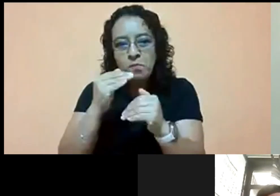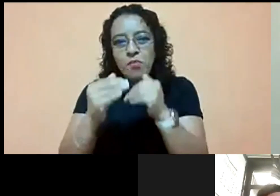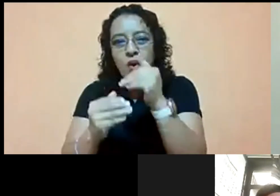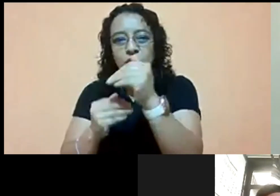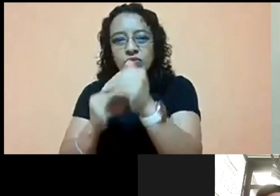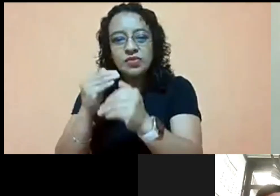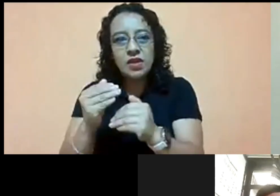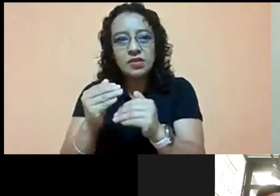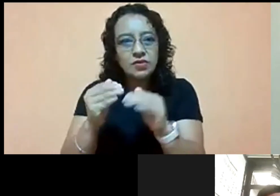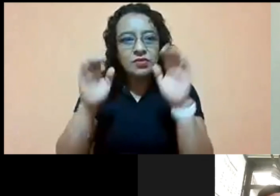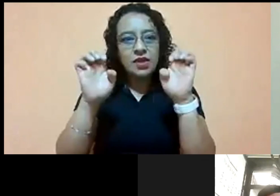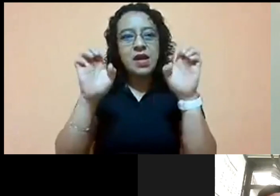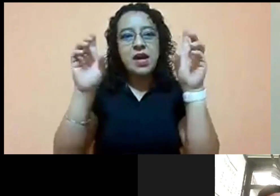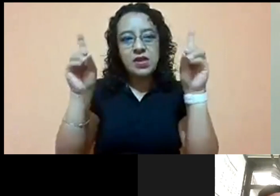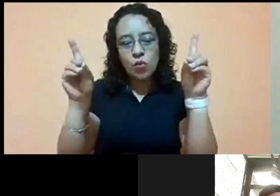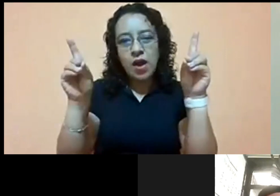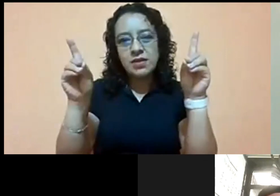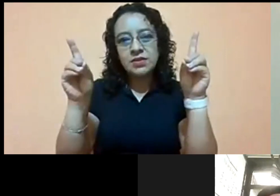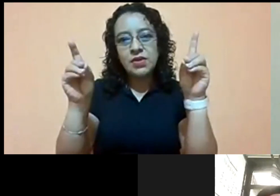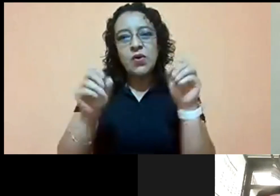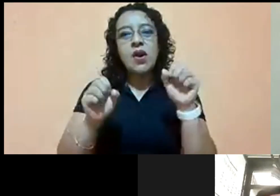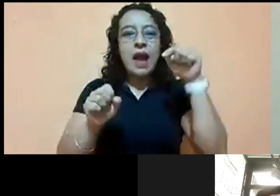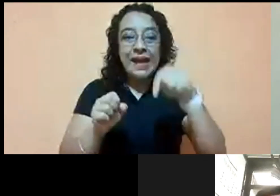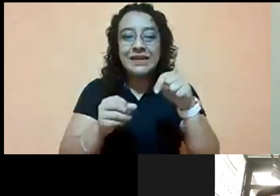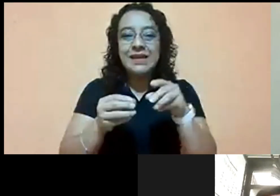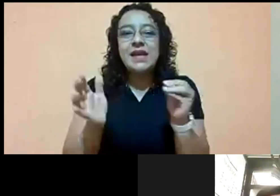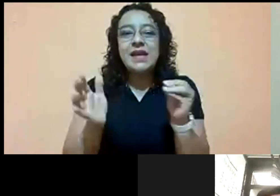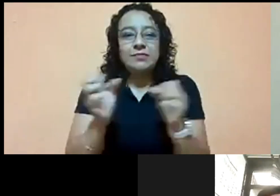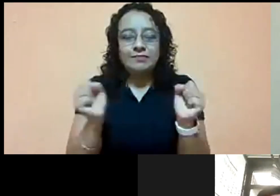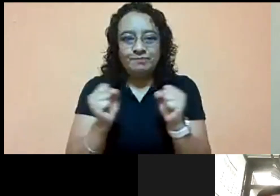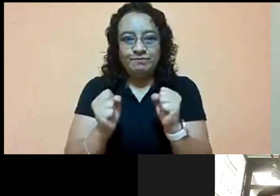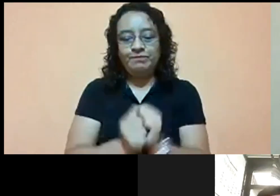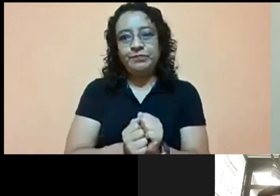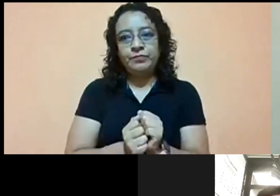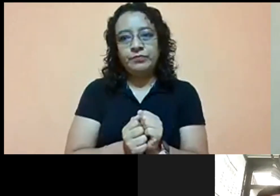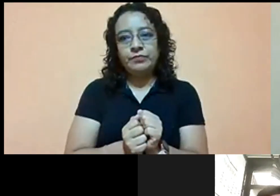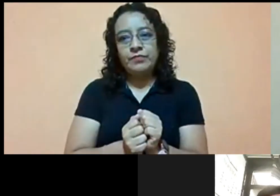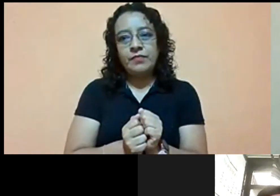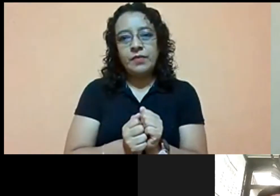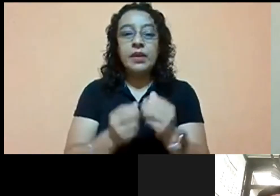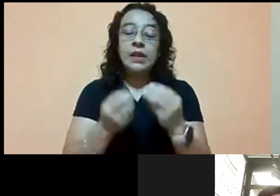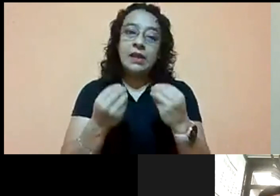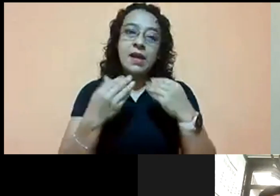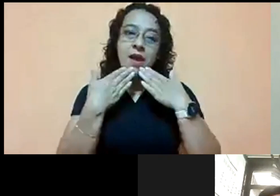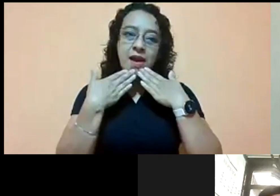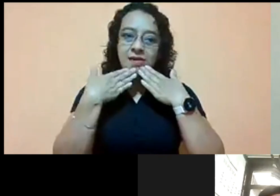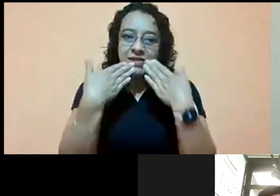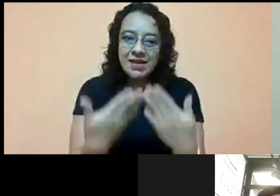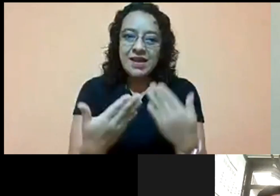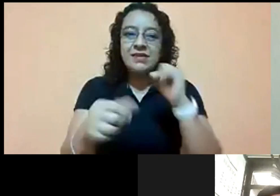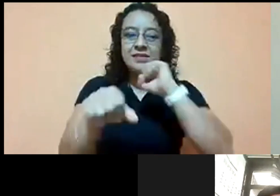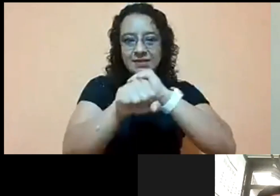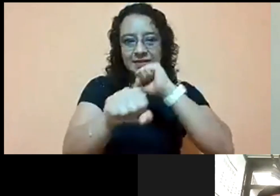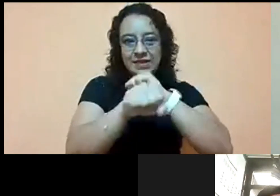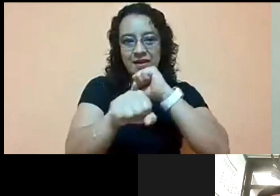inclusiva en el departamento. Quiero iniciar pues agradeciendo el trabajo que realiza cada uno de los docentes en este